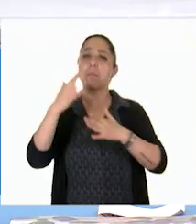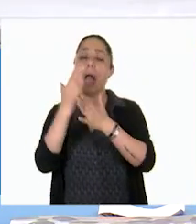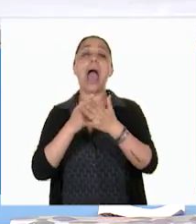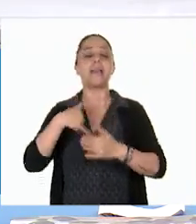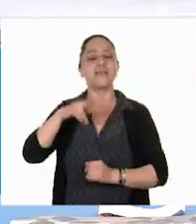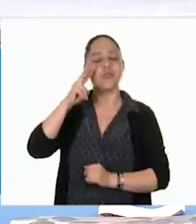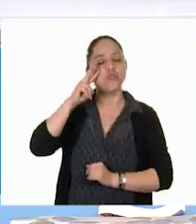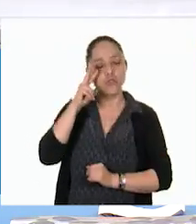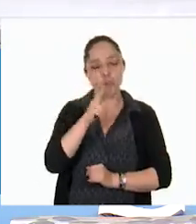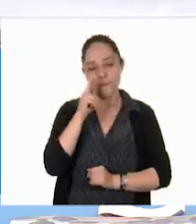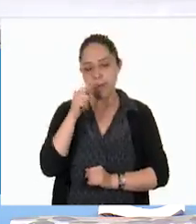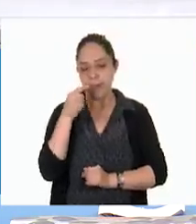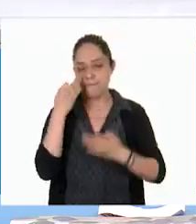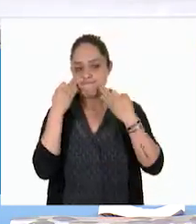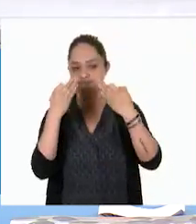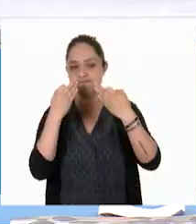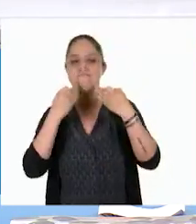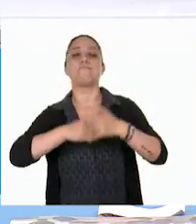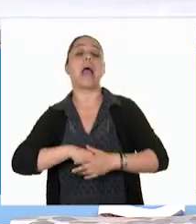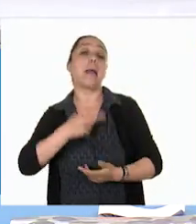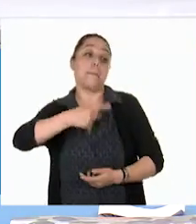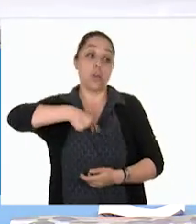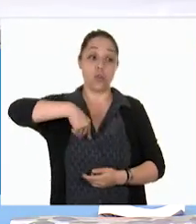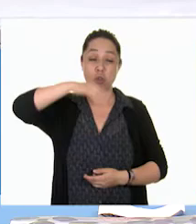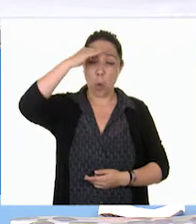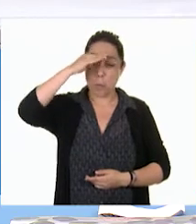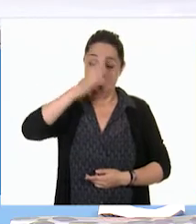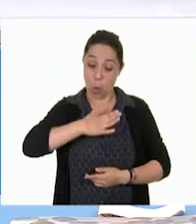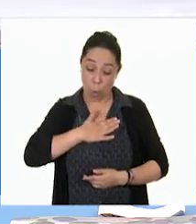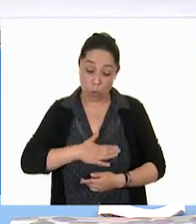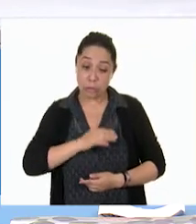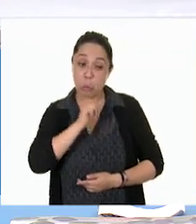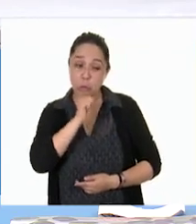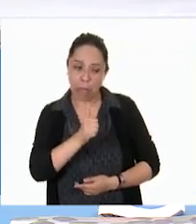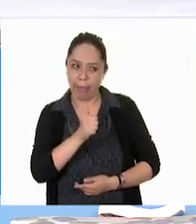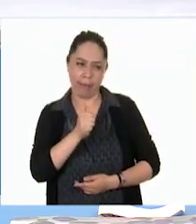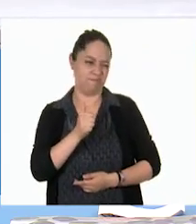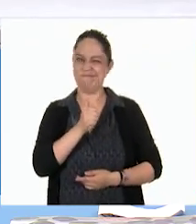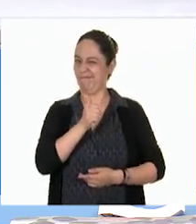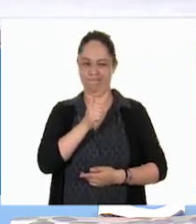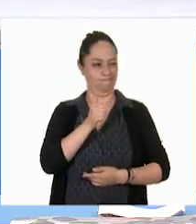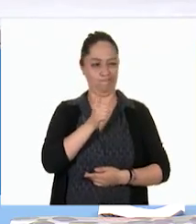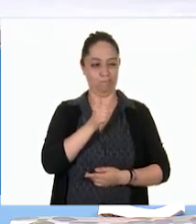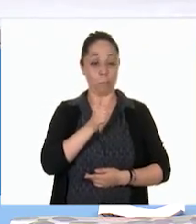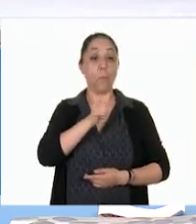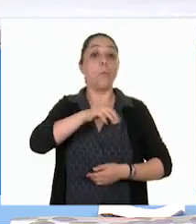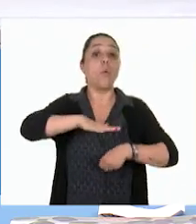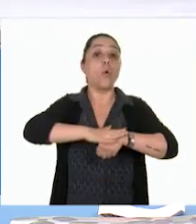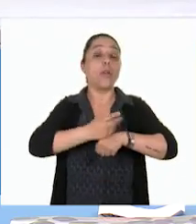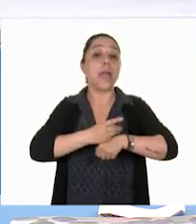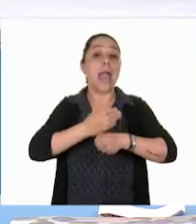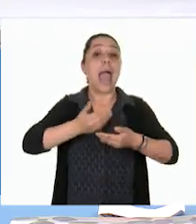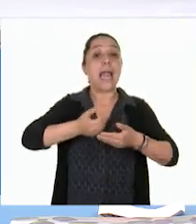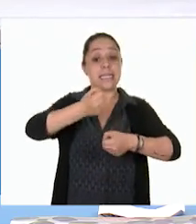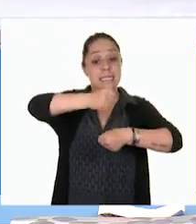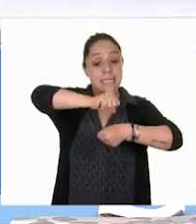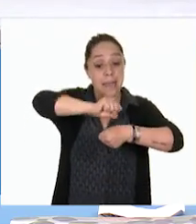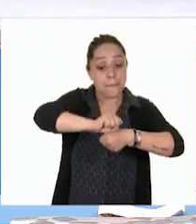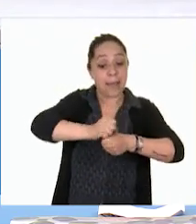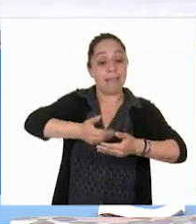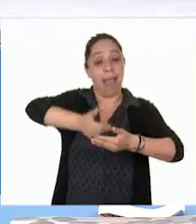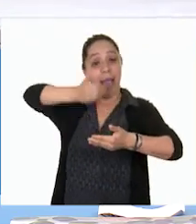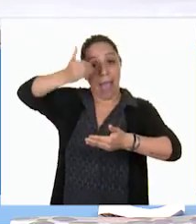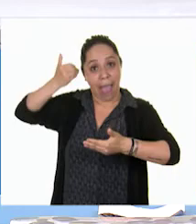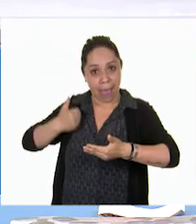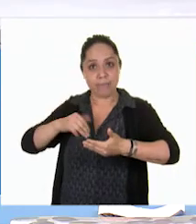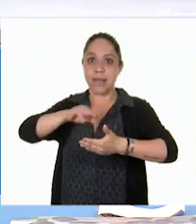y bueno, yo pienso que no fue injusto como él dijo. Pues su mamá lo dejó jugar más tiempo los días